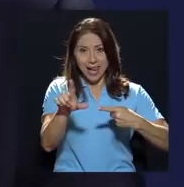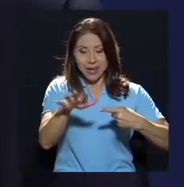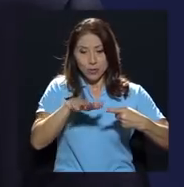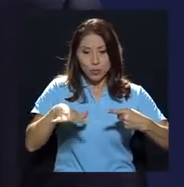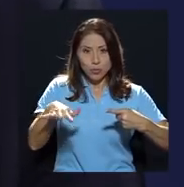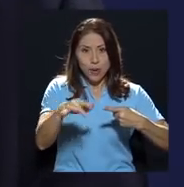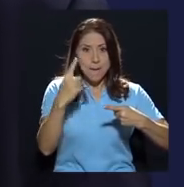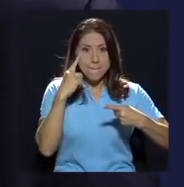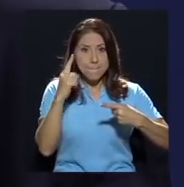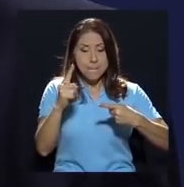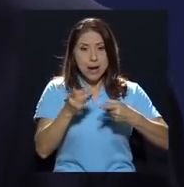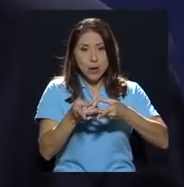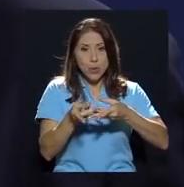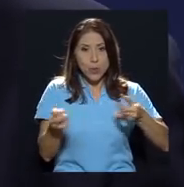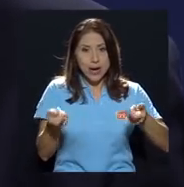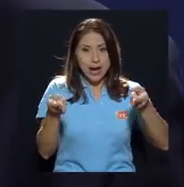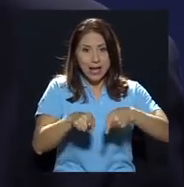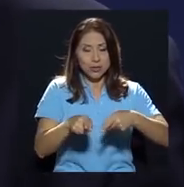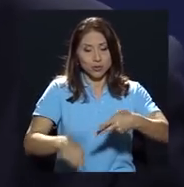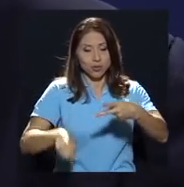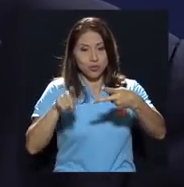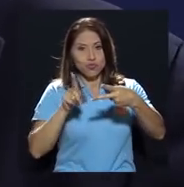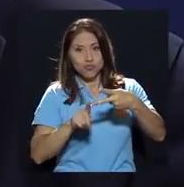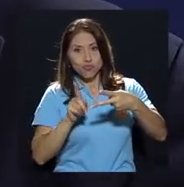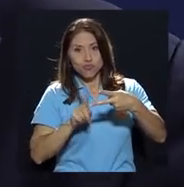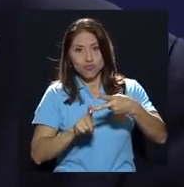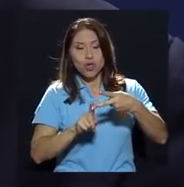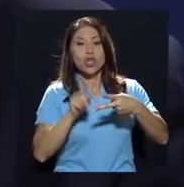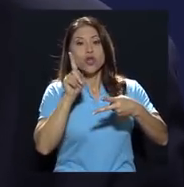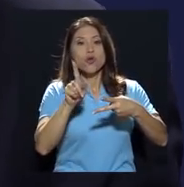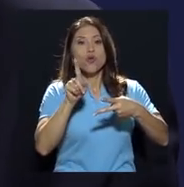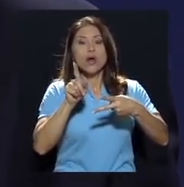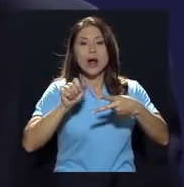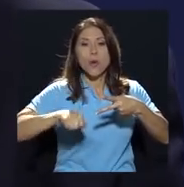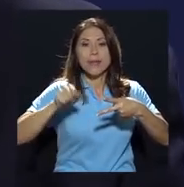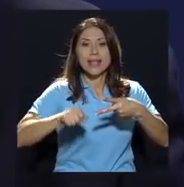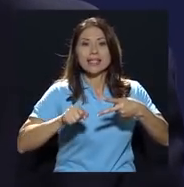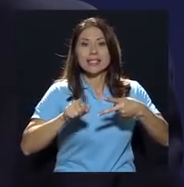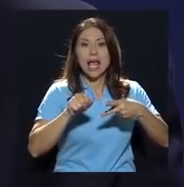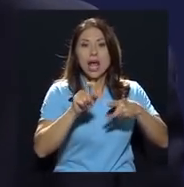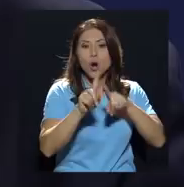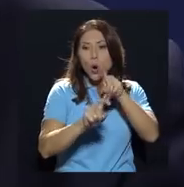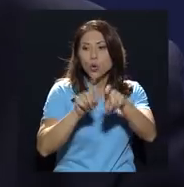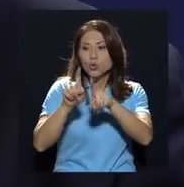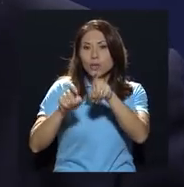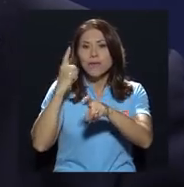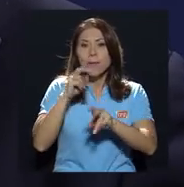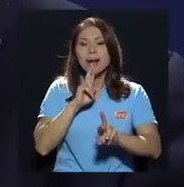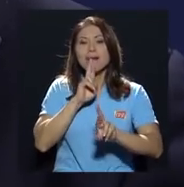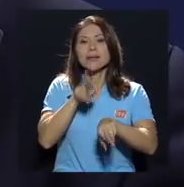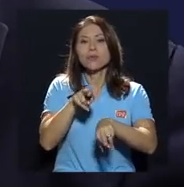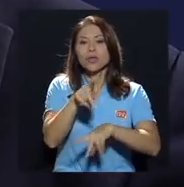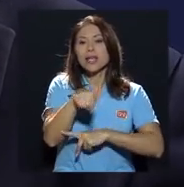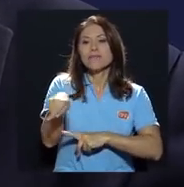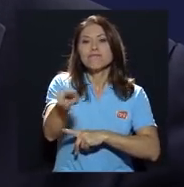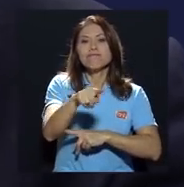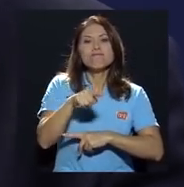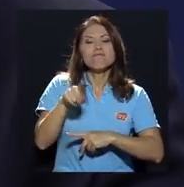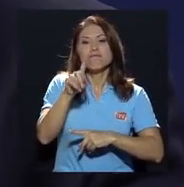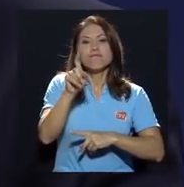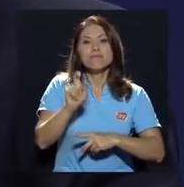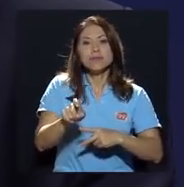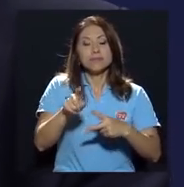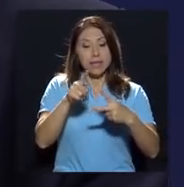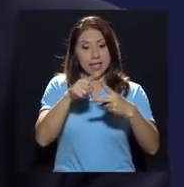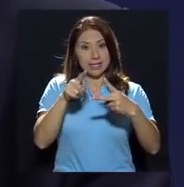contenciosos y una competencia consultiva para responder a las consultas de los estados están